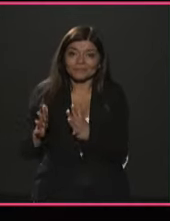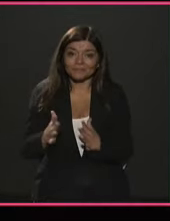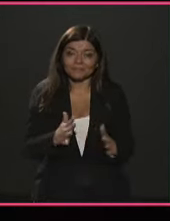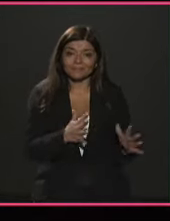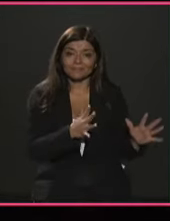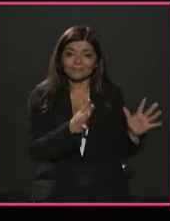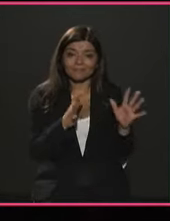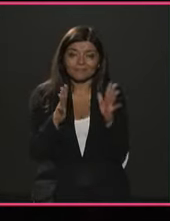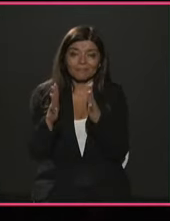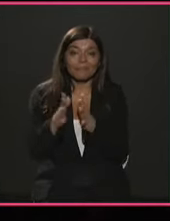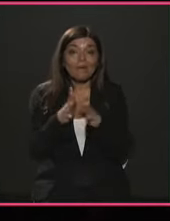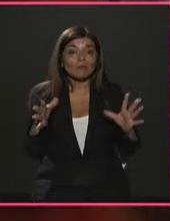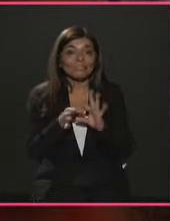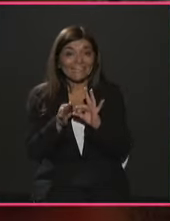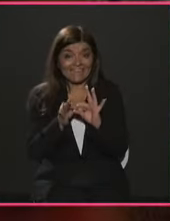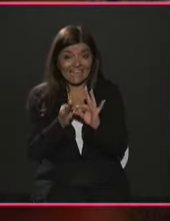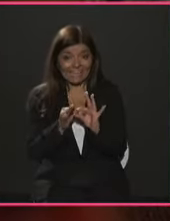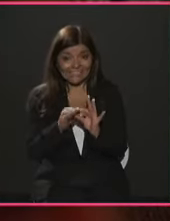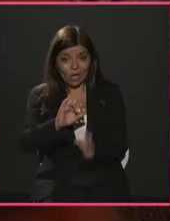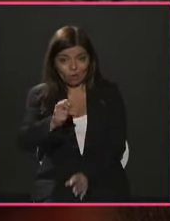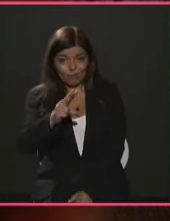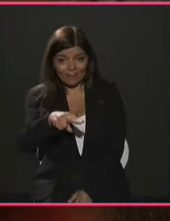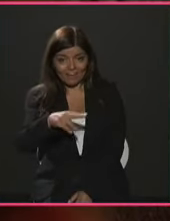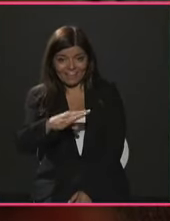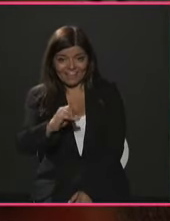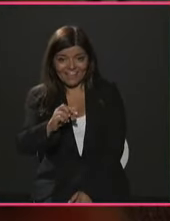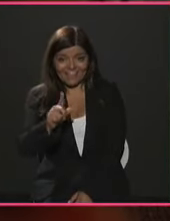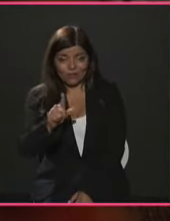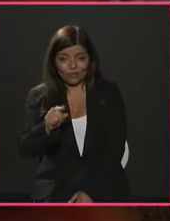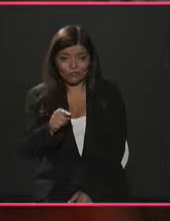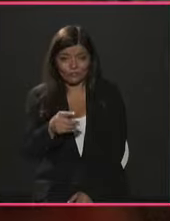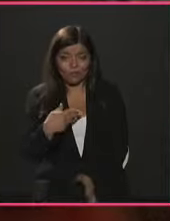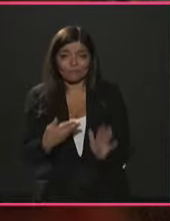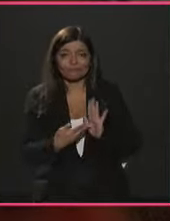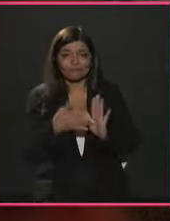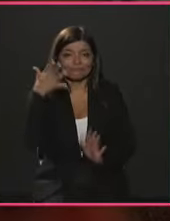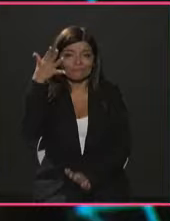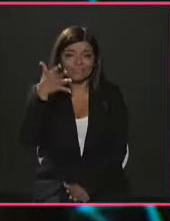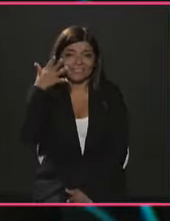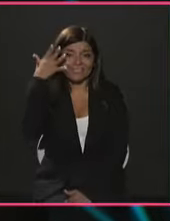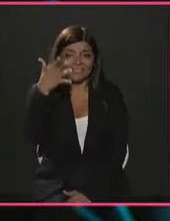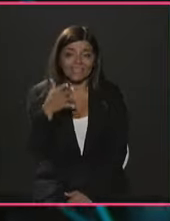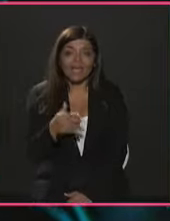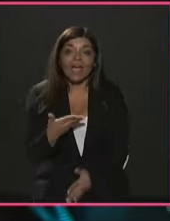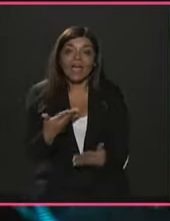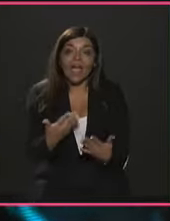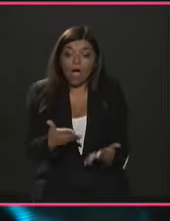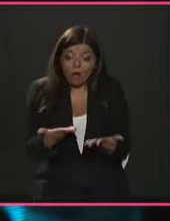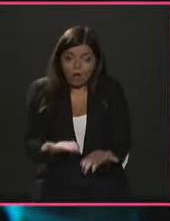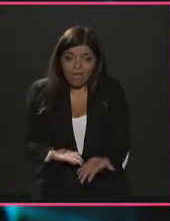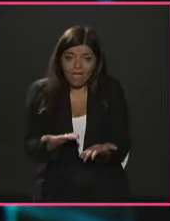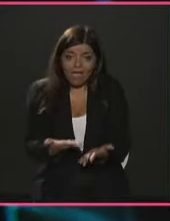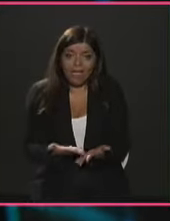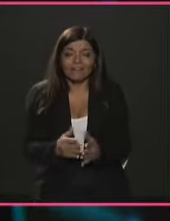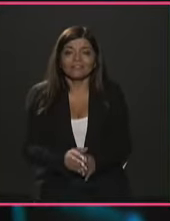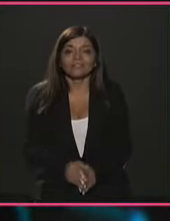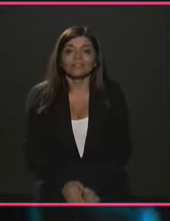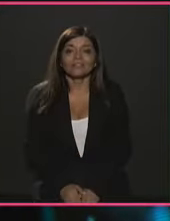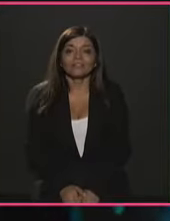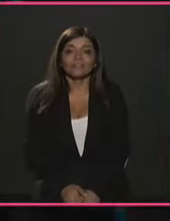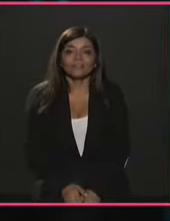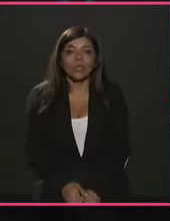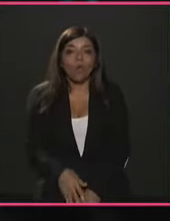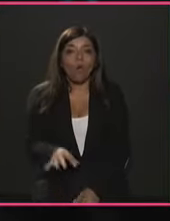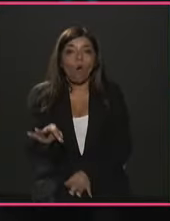Gracias Muchísimas gracias Juan Carlos por tu presentación bueno y a continuación un